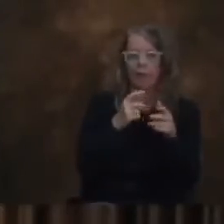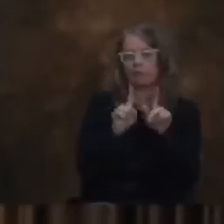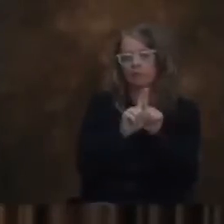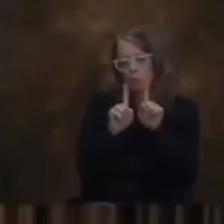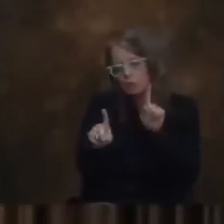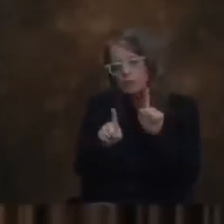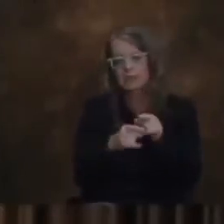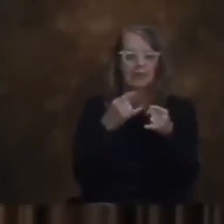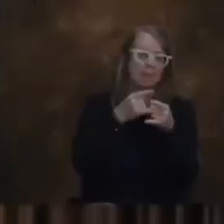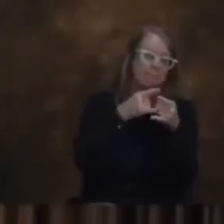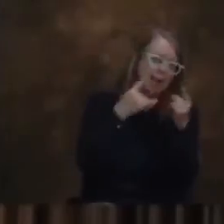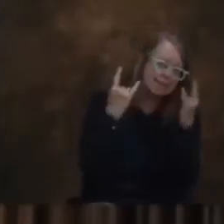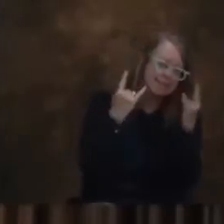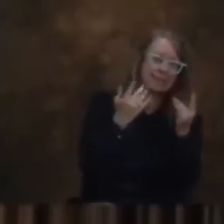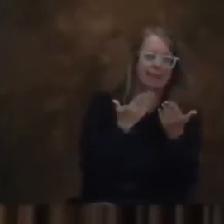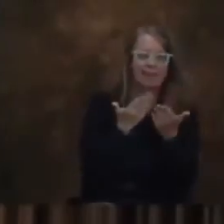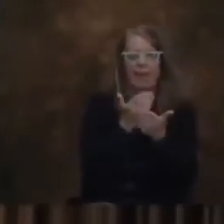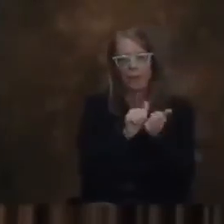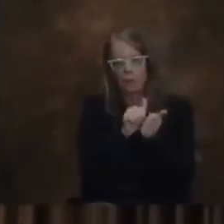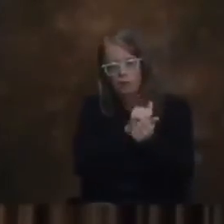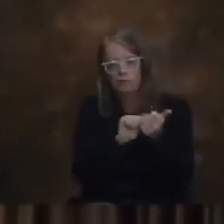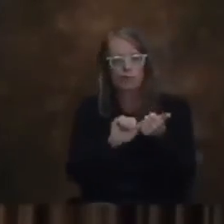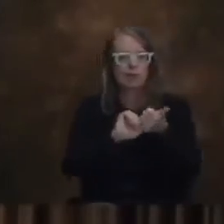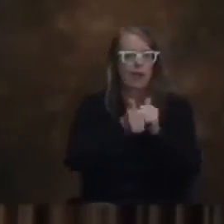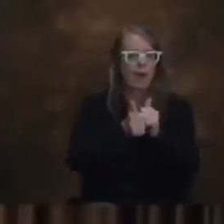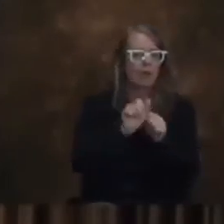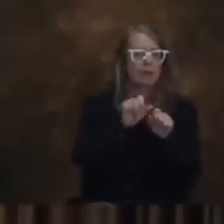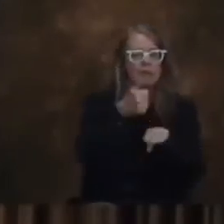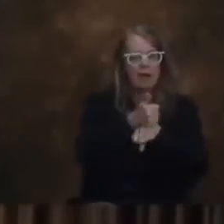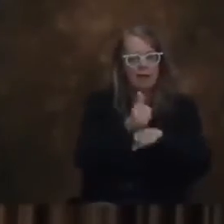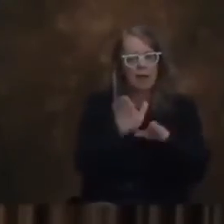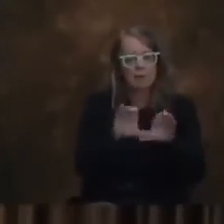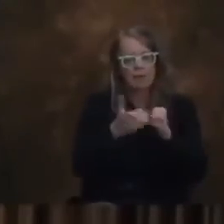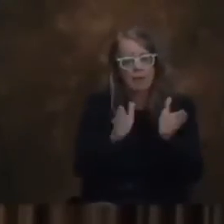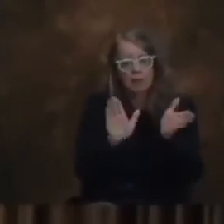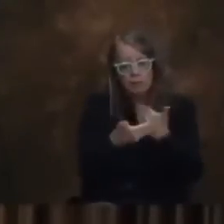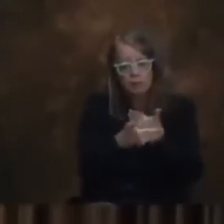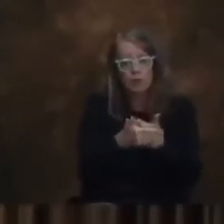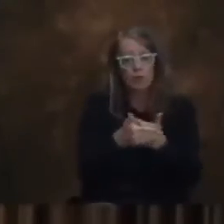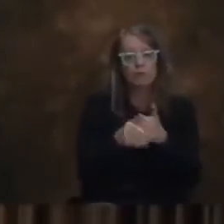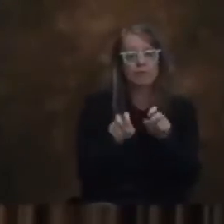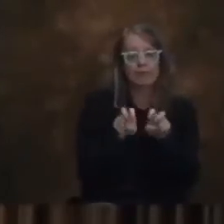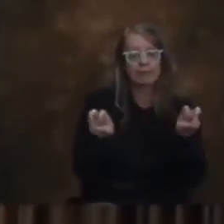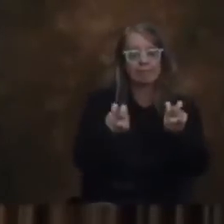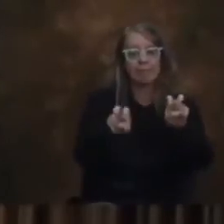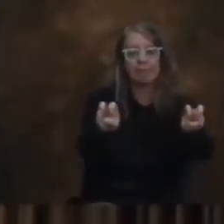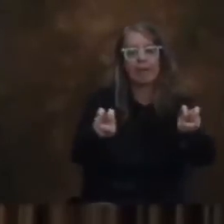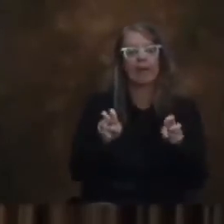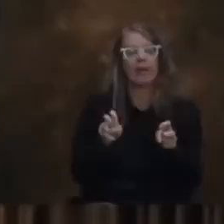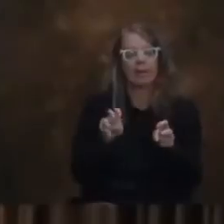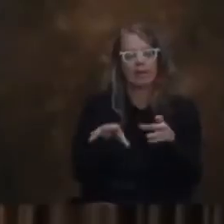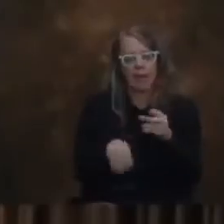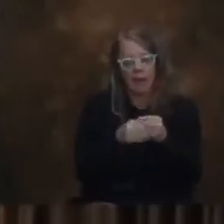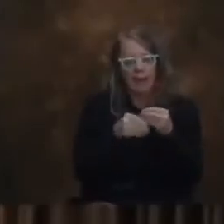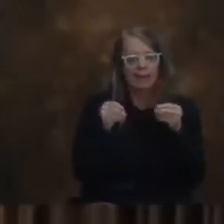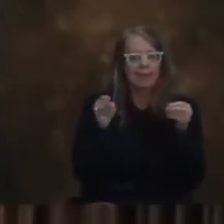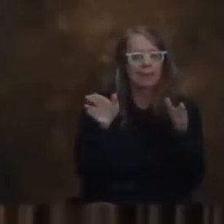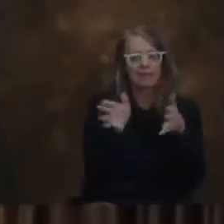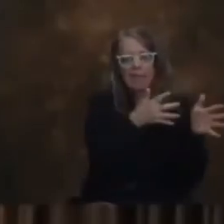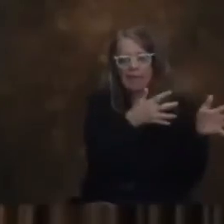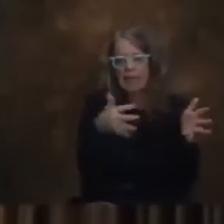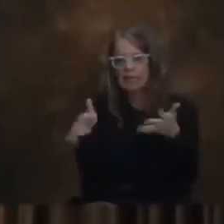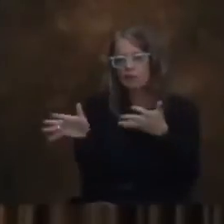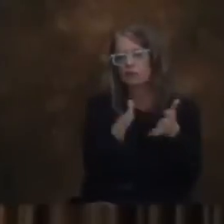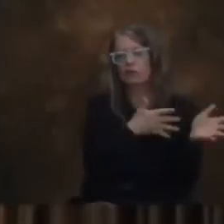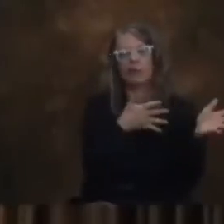dispensa miento físico las máscaras como están organizando las aulas y tomando las cosas afuera para que